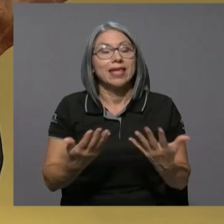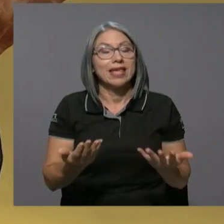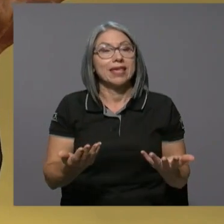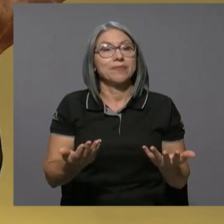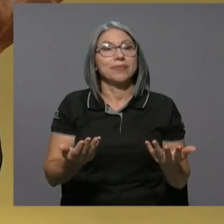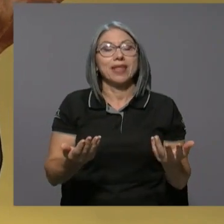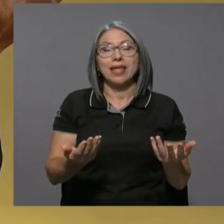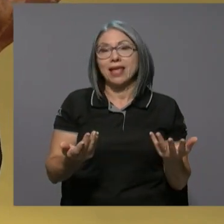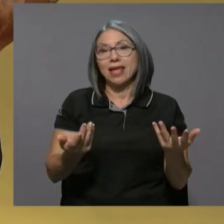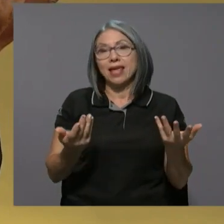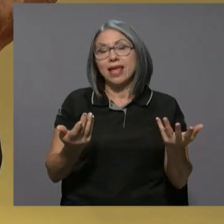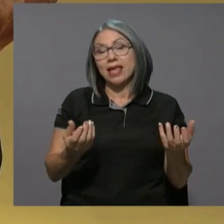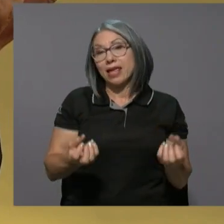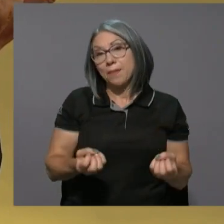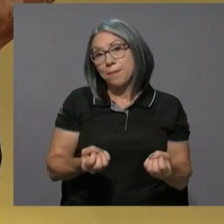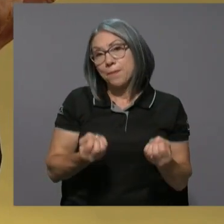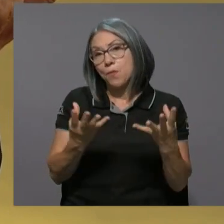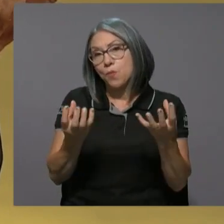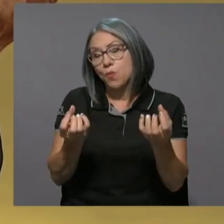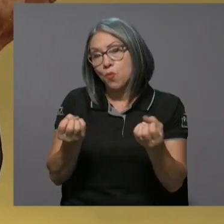en muchos de esos